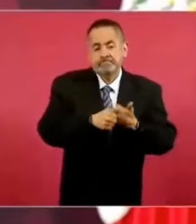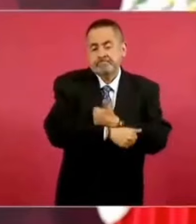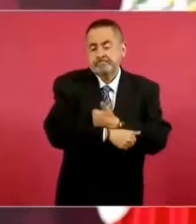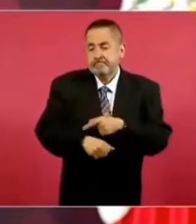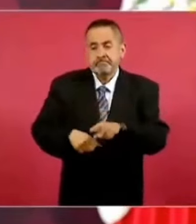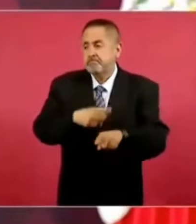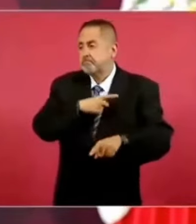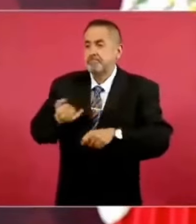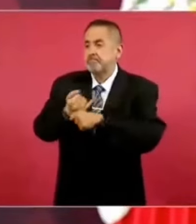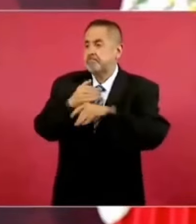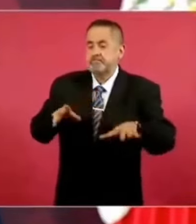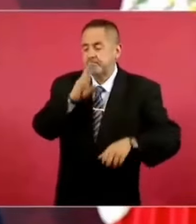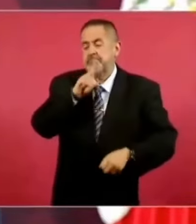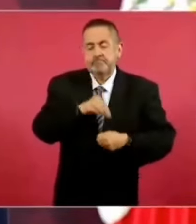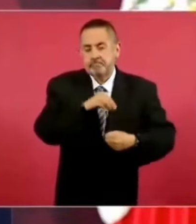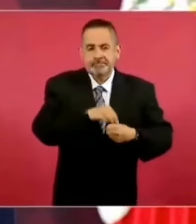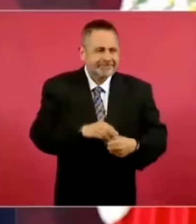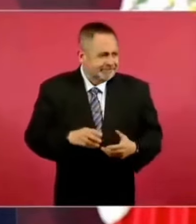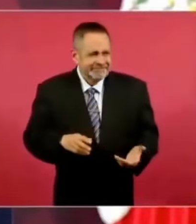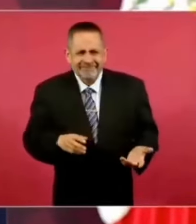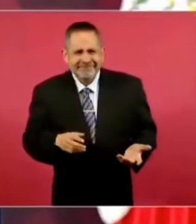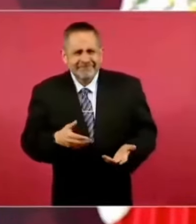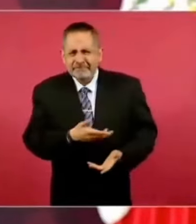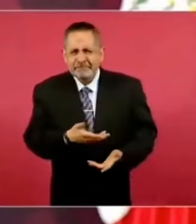los ministros.